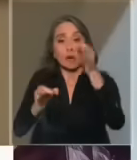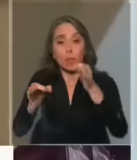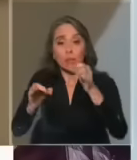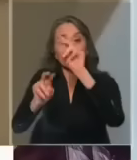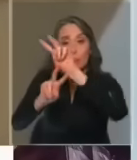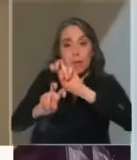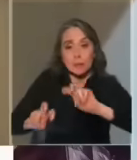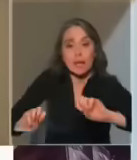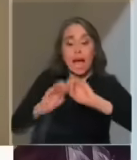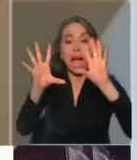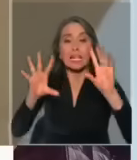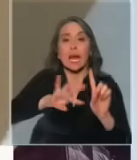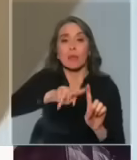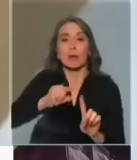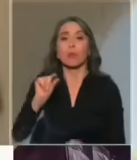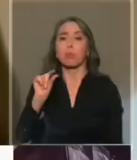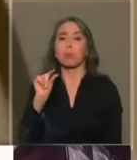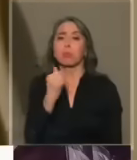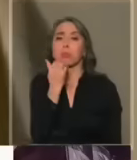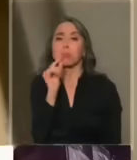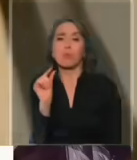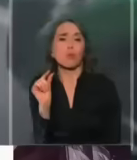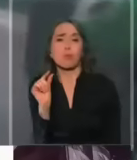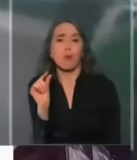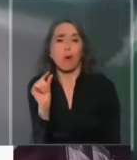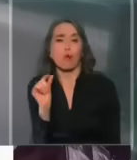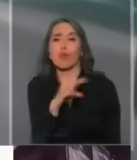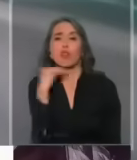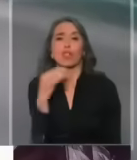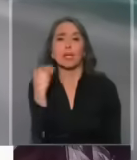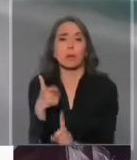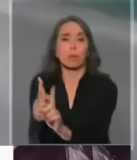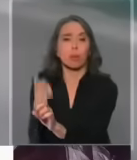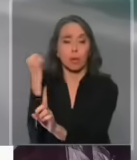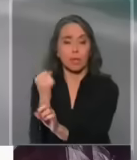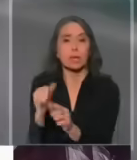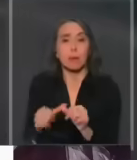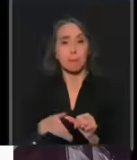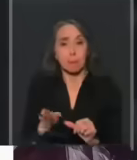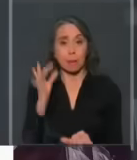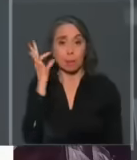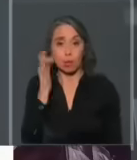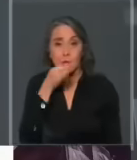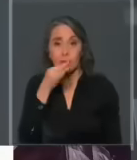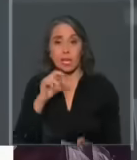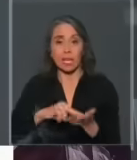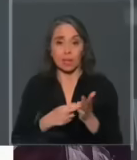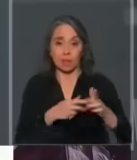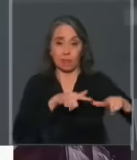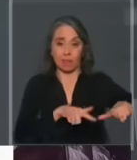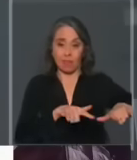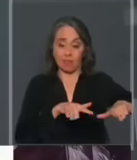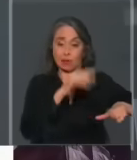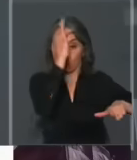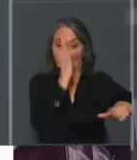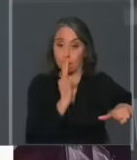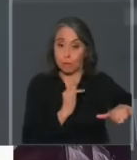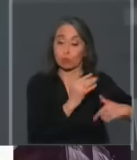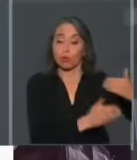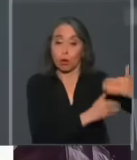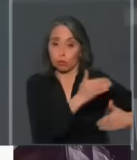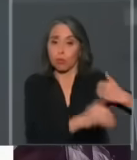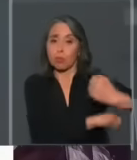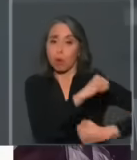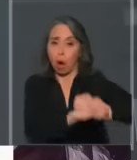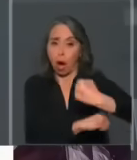Es muy menor, muy menor. Nosotros tenemos de modo permanente, como le digo, una división que ya lleva muchos años en funcionamiento.